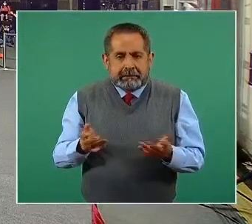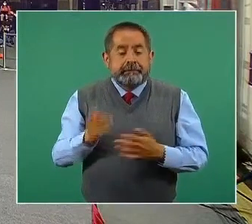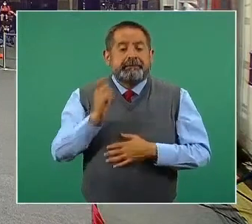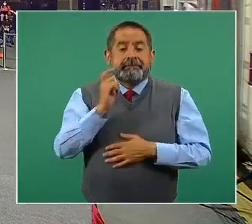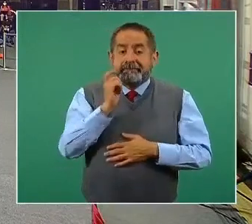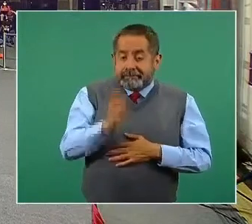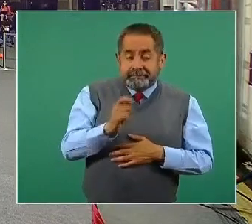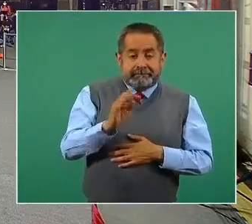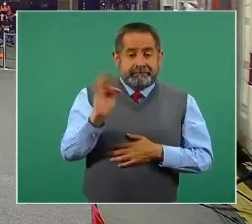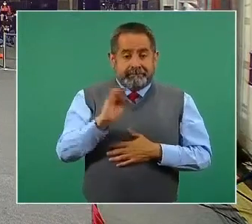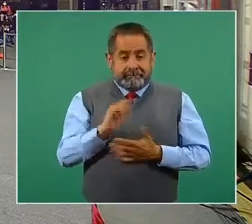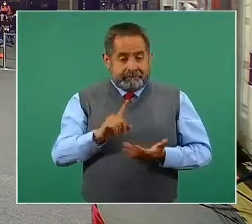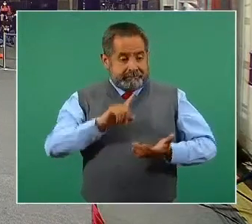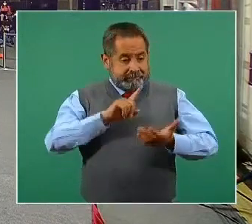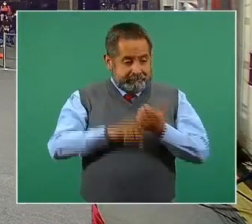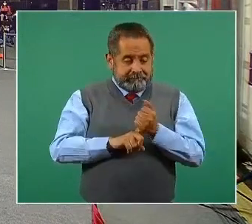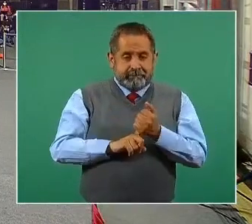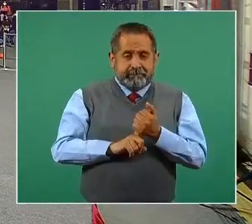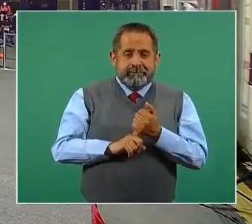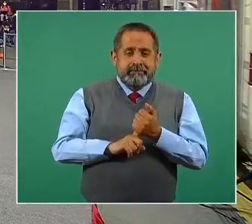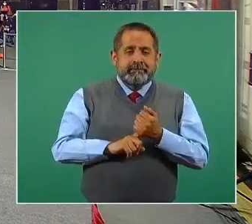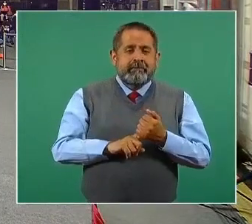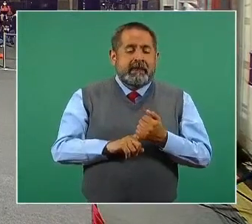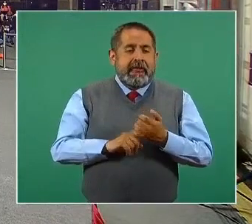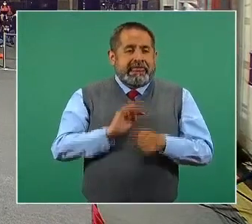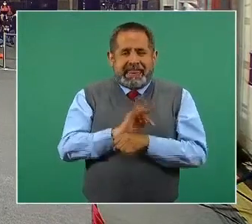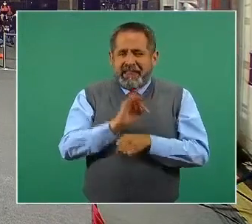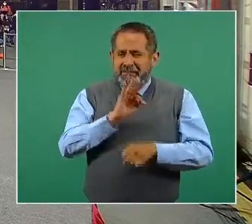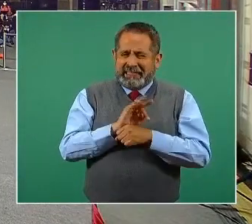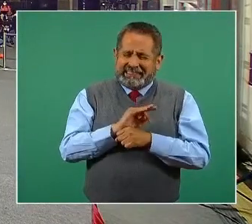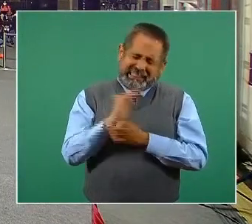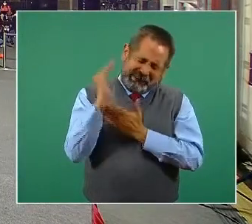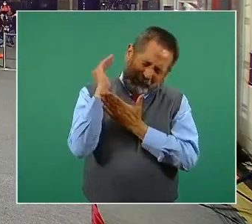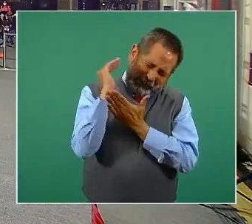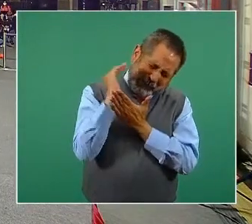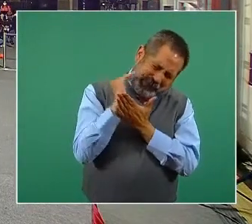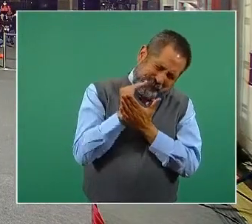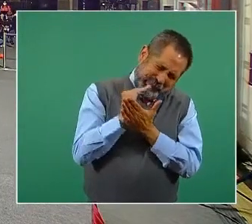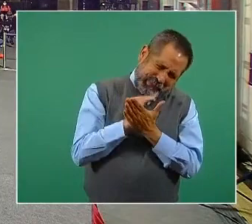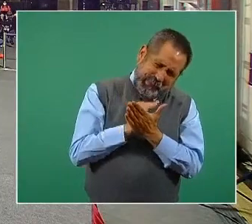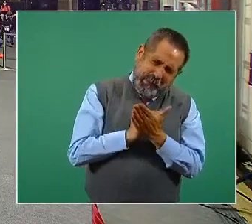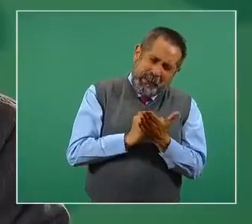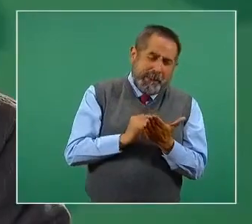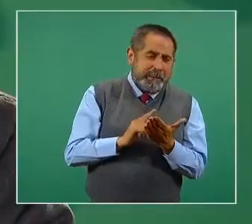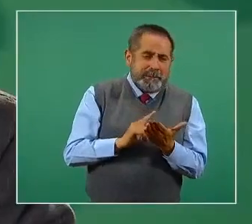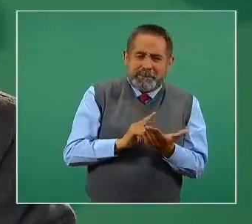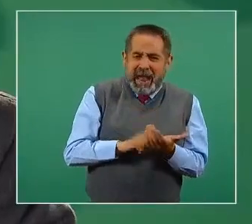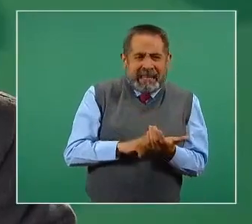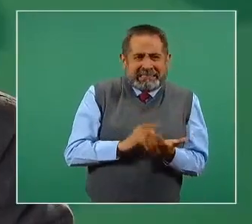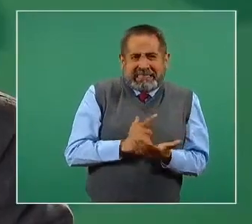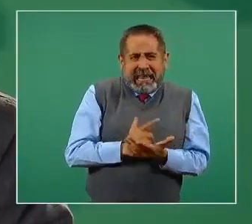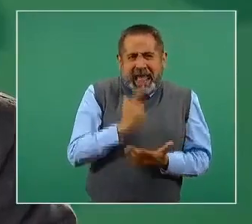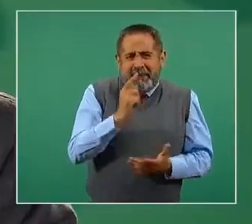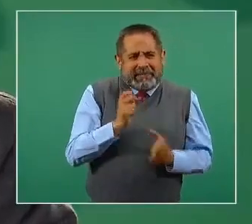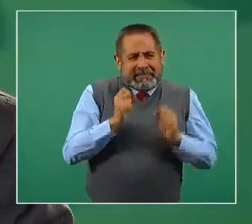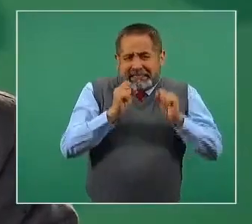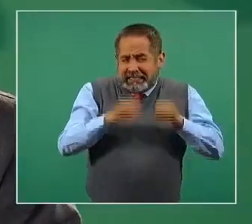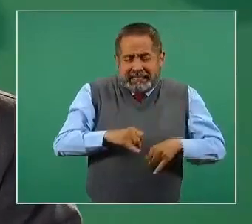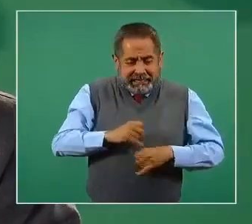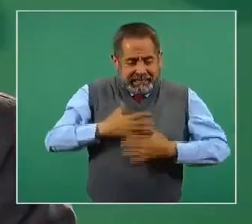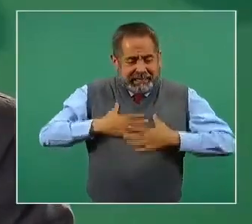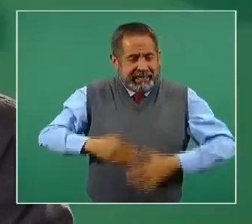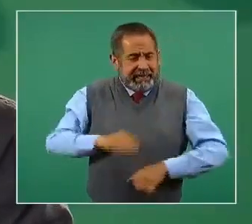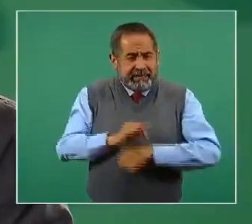que tengamos inmunosupresión grave. Este tipo de infecciones existen en México, han existido siempre